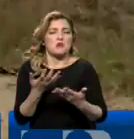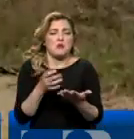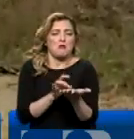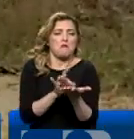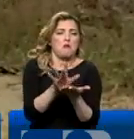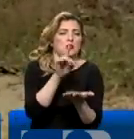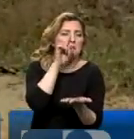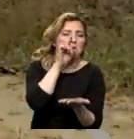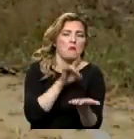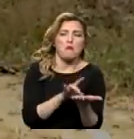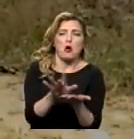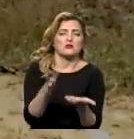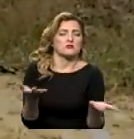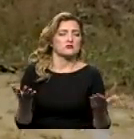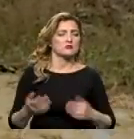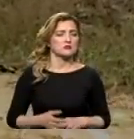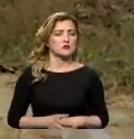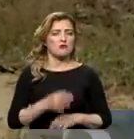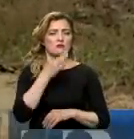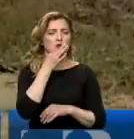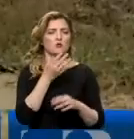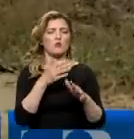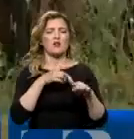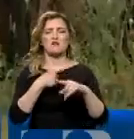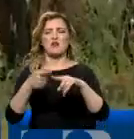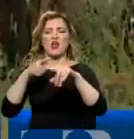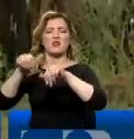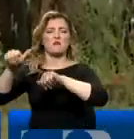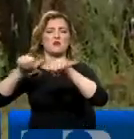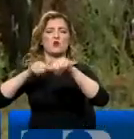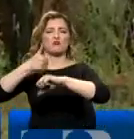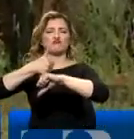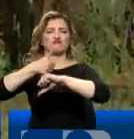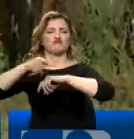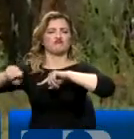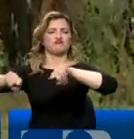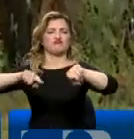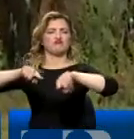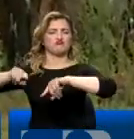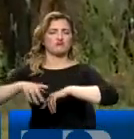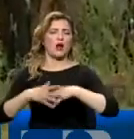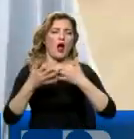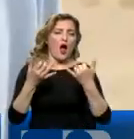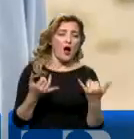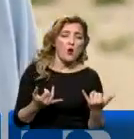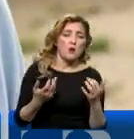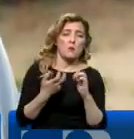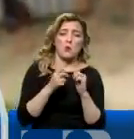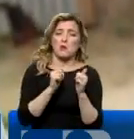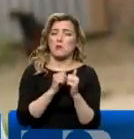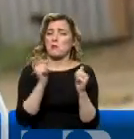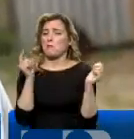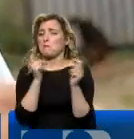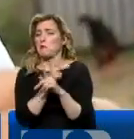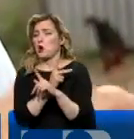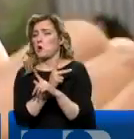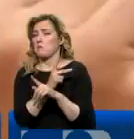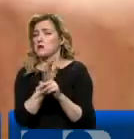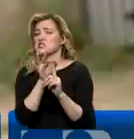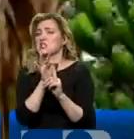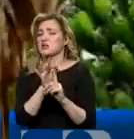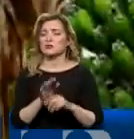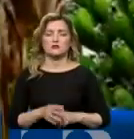sacan cuentan que por la hacienda han pasado varias administraciones pero que lo que hoy ocurre les preocupa particularmente